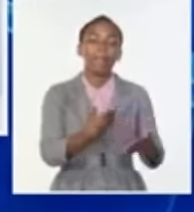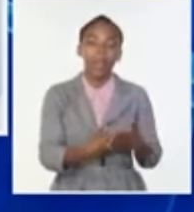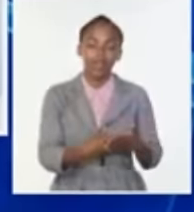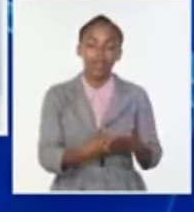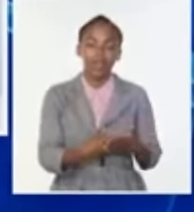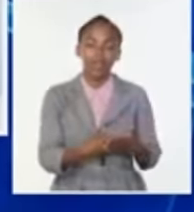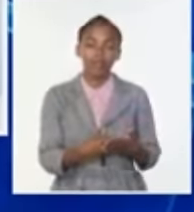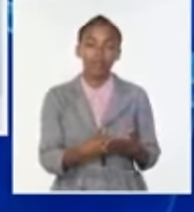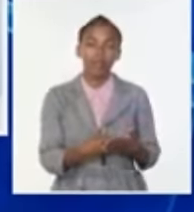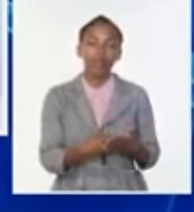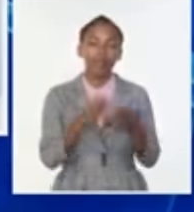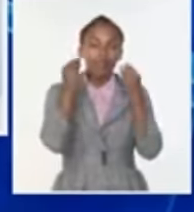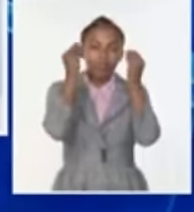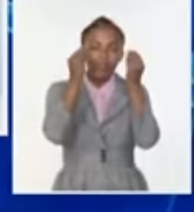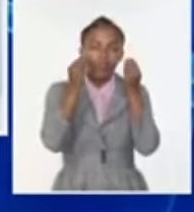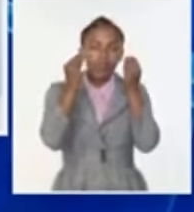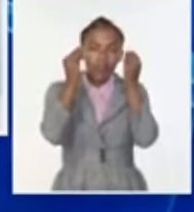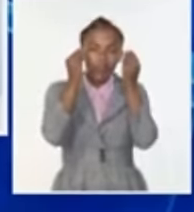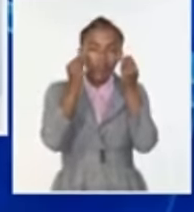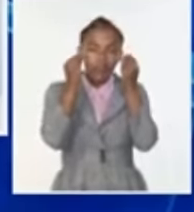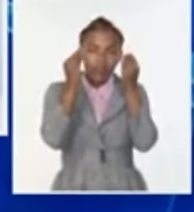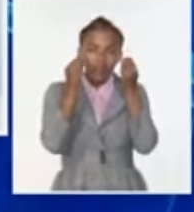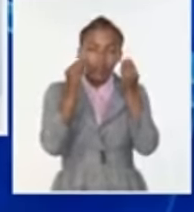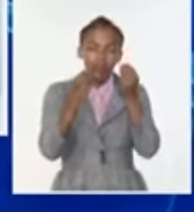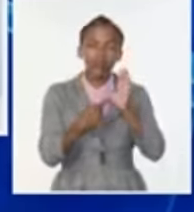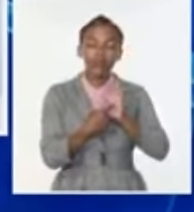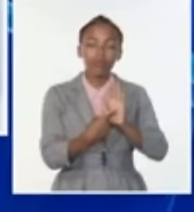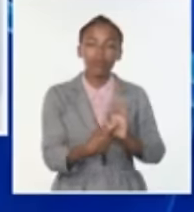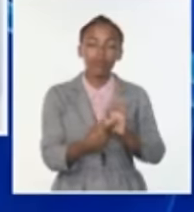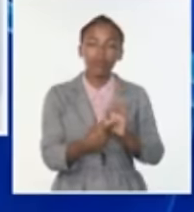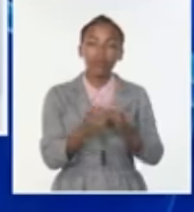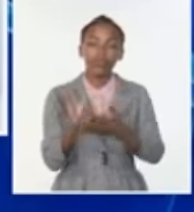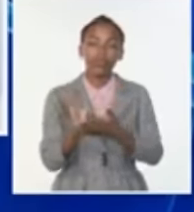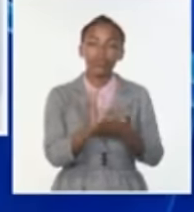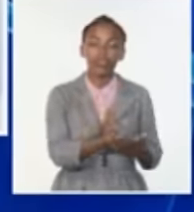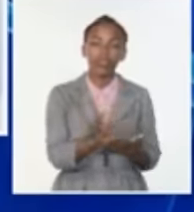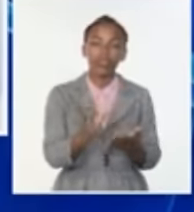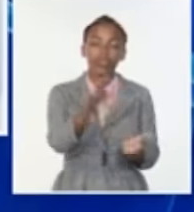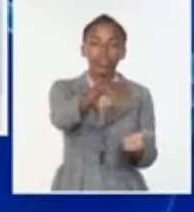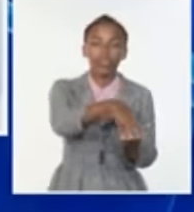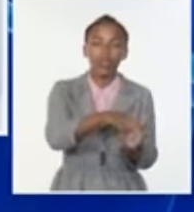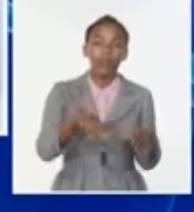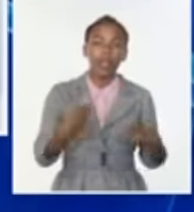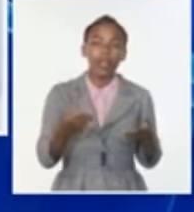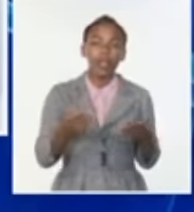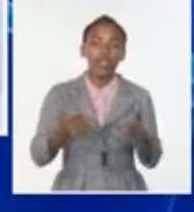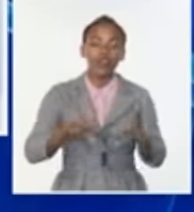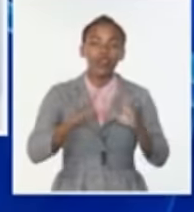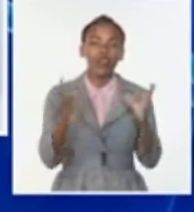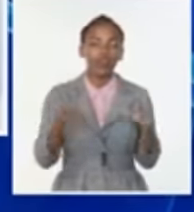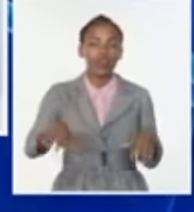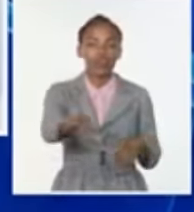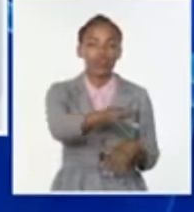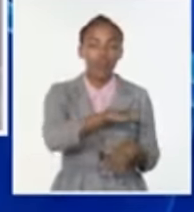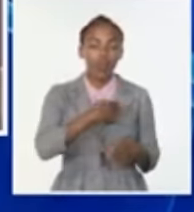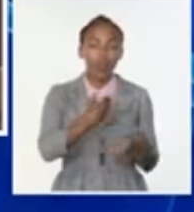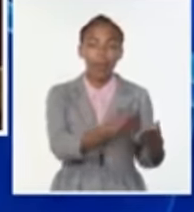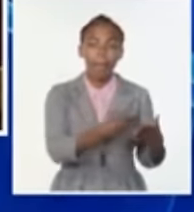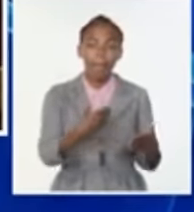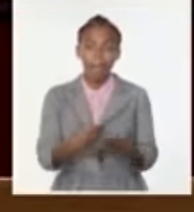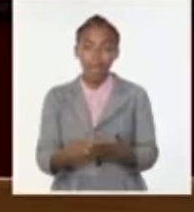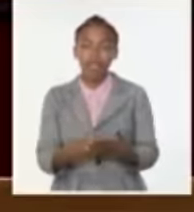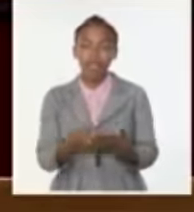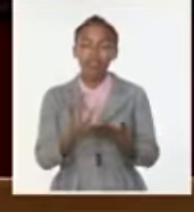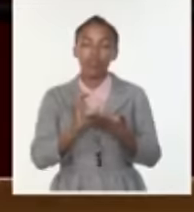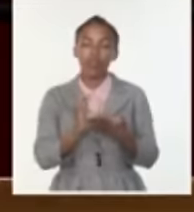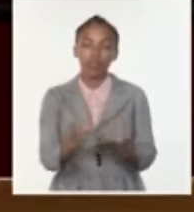lo establecido sobre la contribución territorial para que todos los actores económicos contribuyan al municipio. Pero